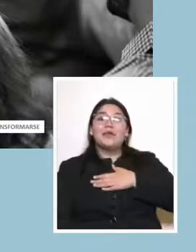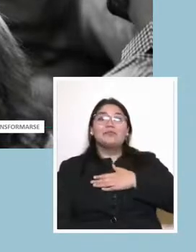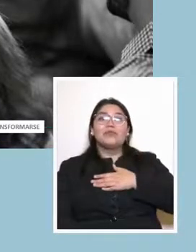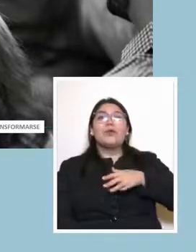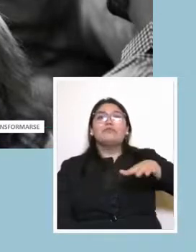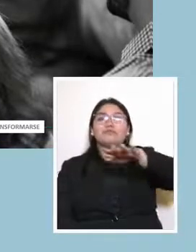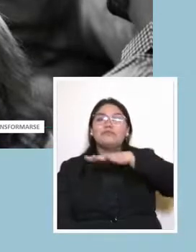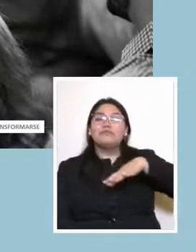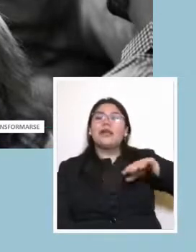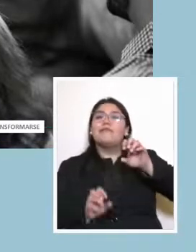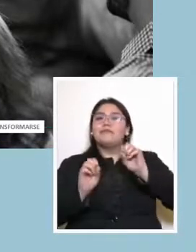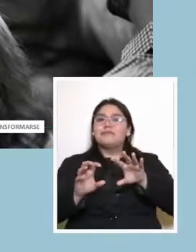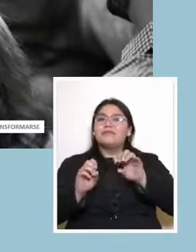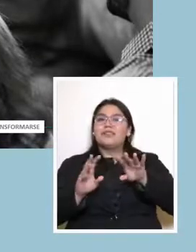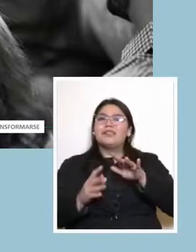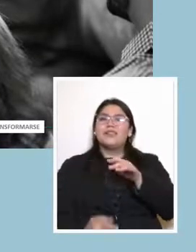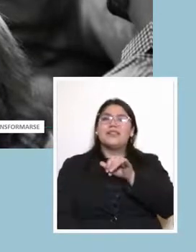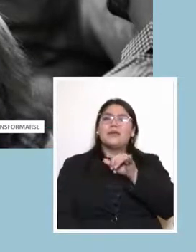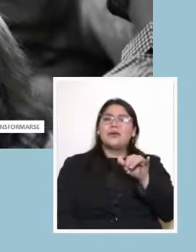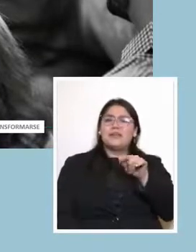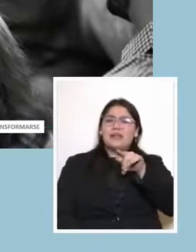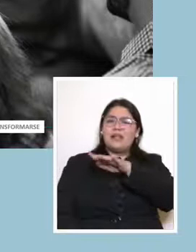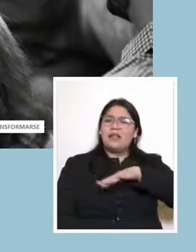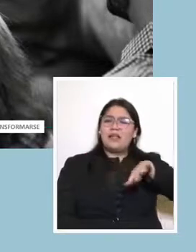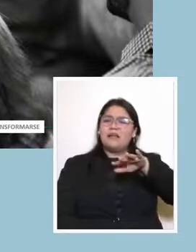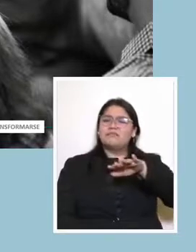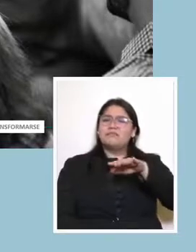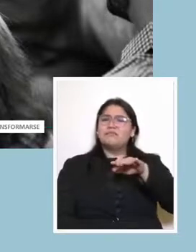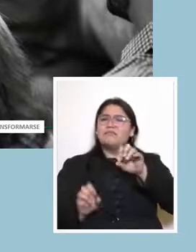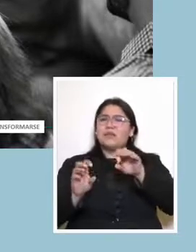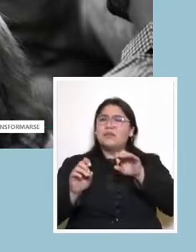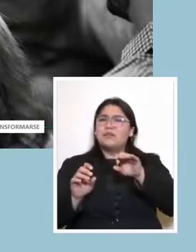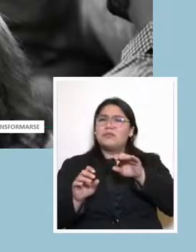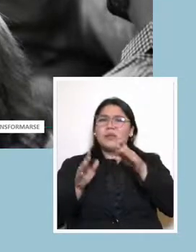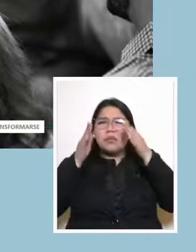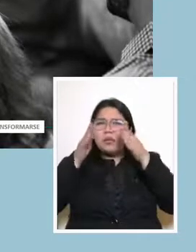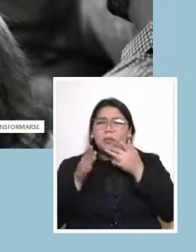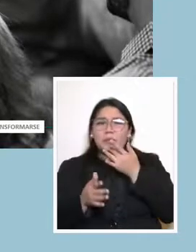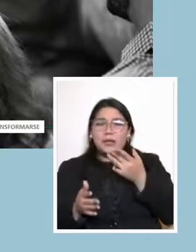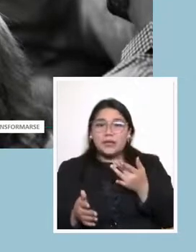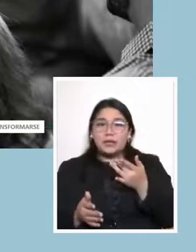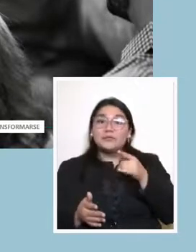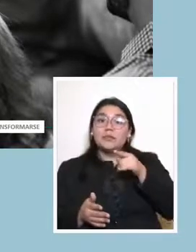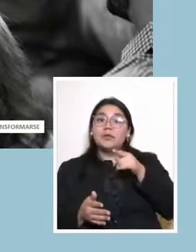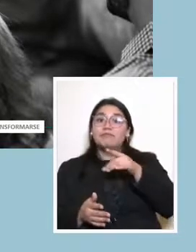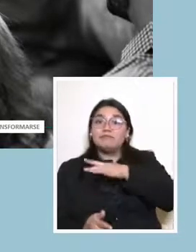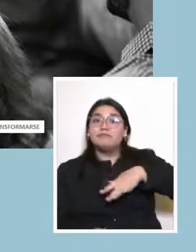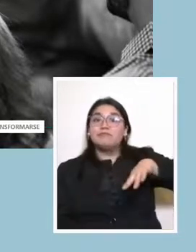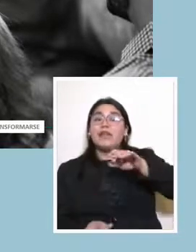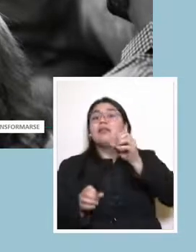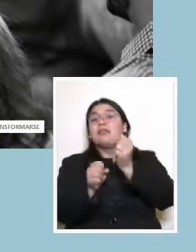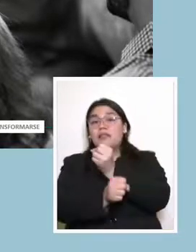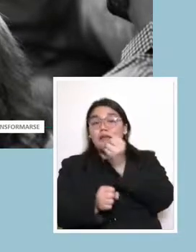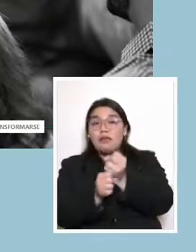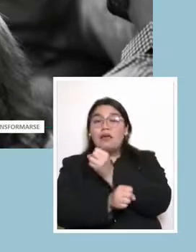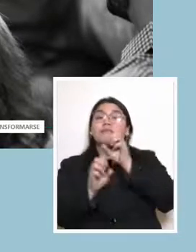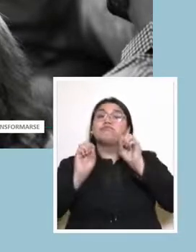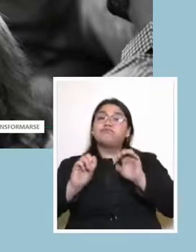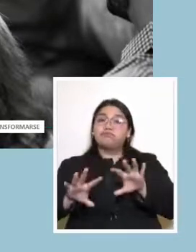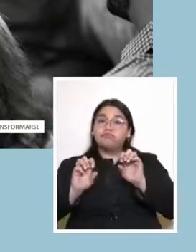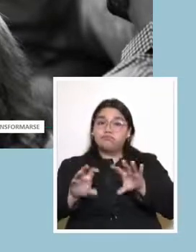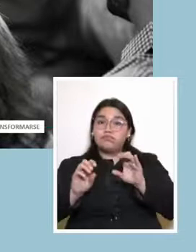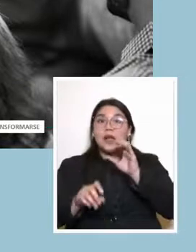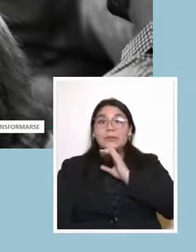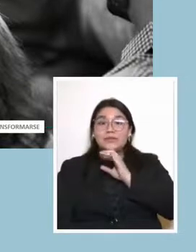Luego, ¿por qué estas instancias de formación nos interesa? A partir de estas instancias de capacitación y talleres que se van a brindar,